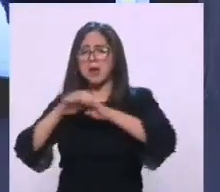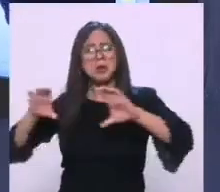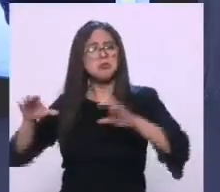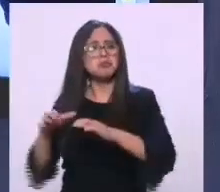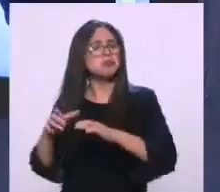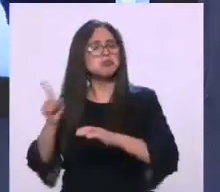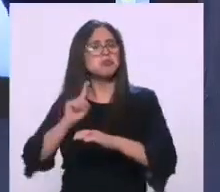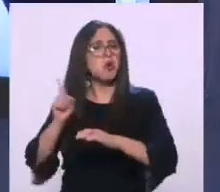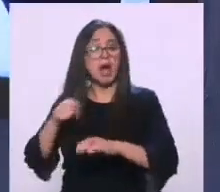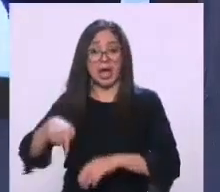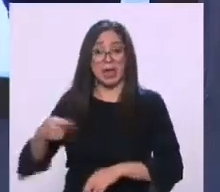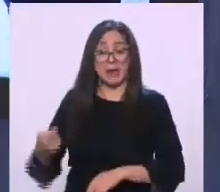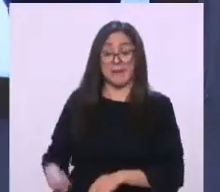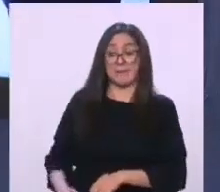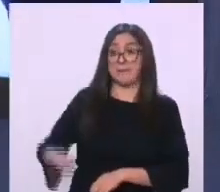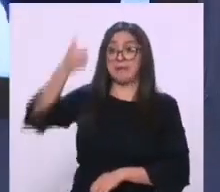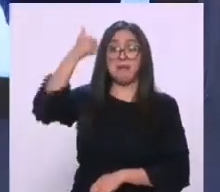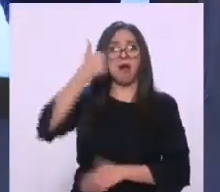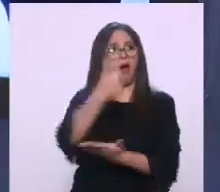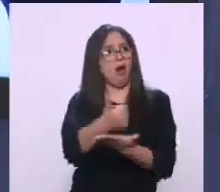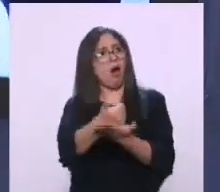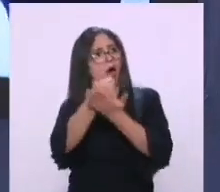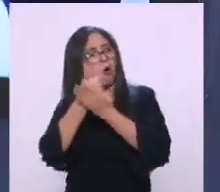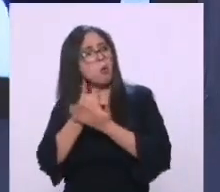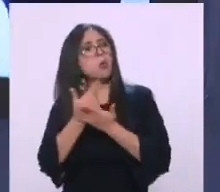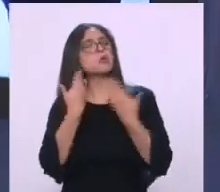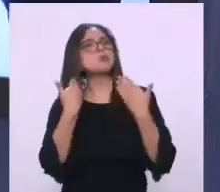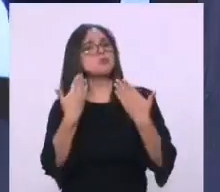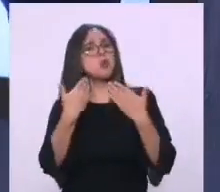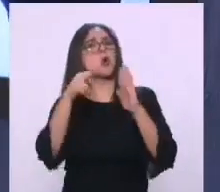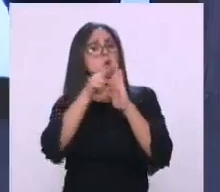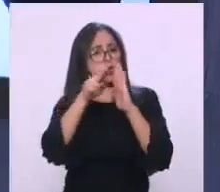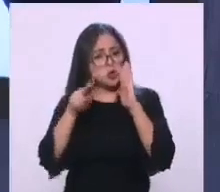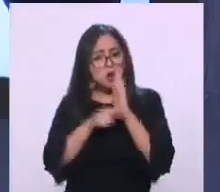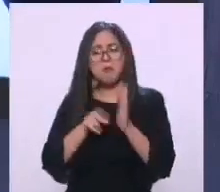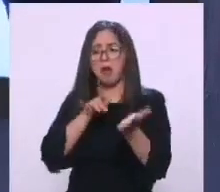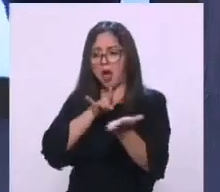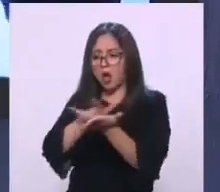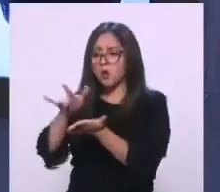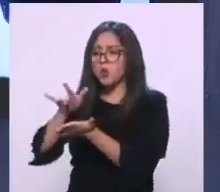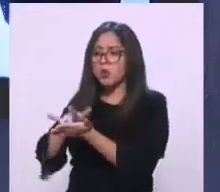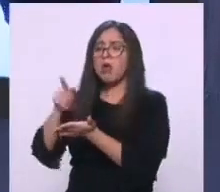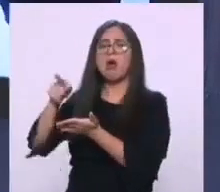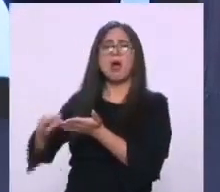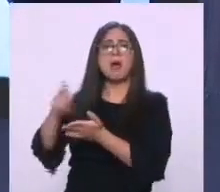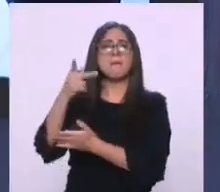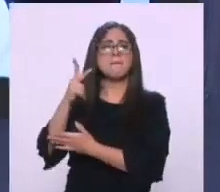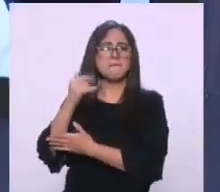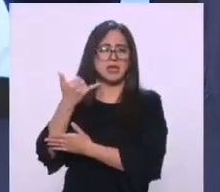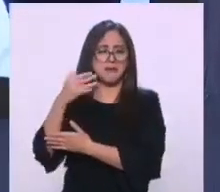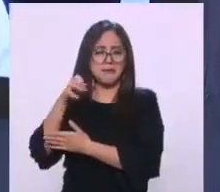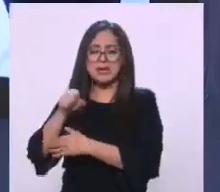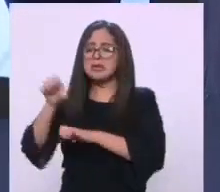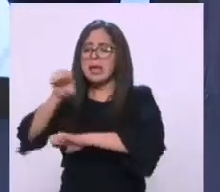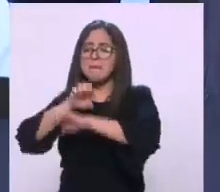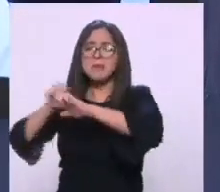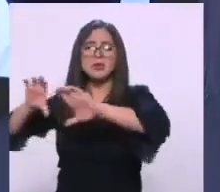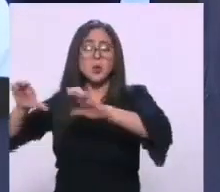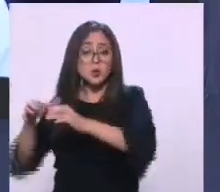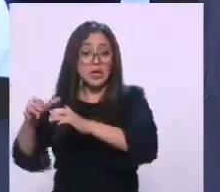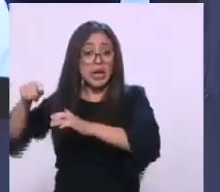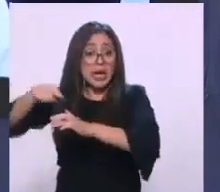la primera ocasión en que hay medidas específicas de rescate a las pymes. Si tenemos en cuenta que ellos representan